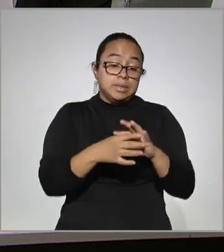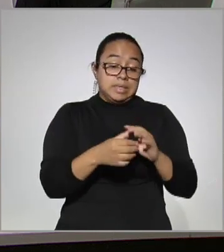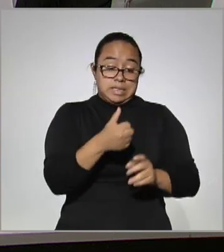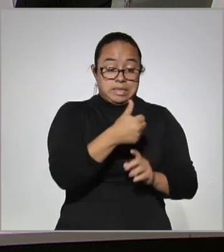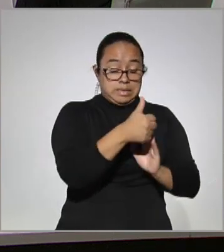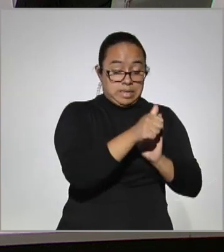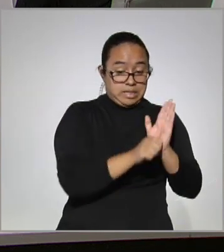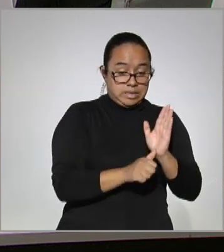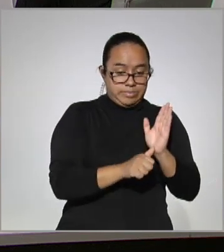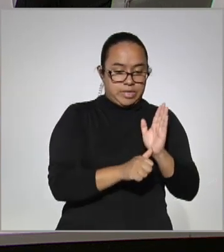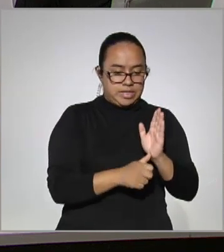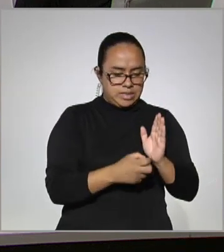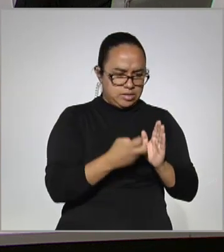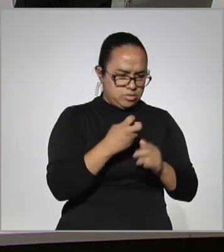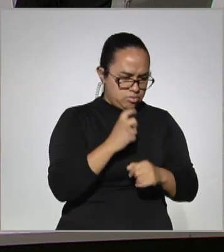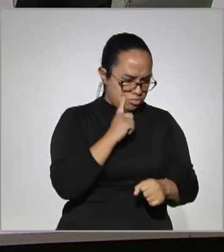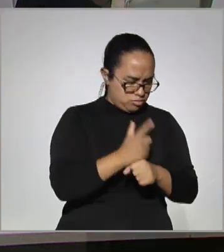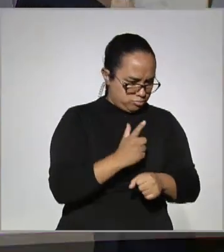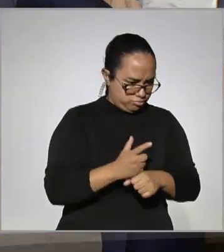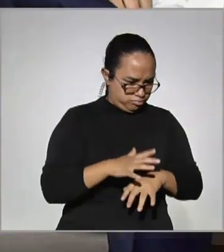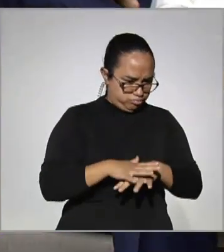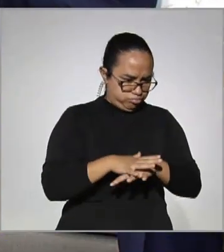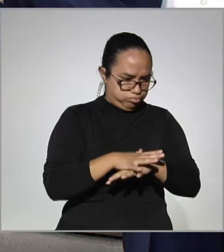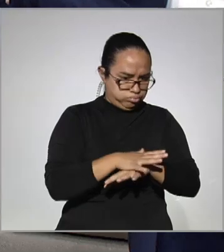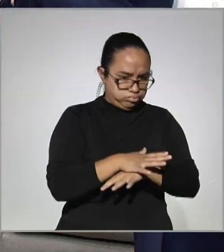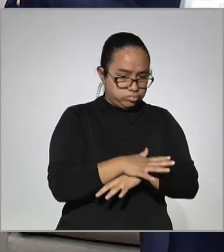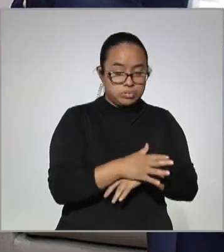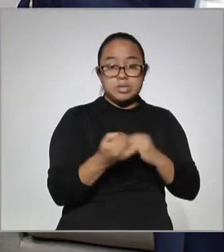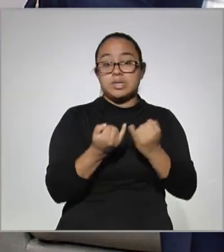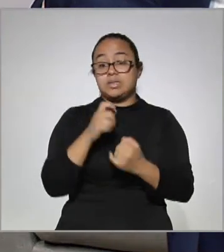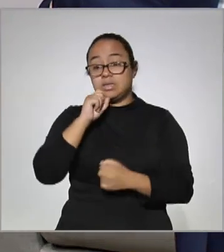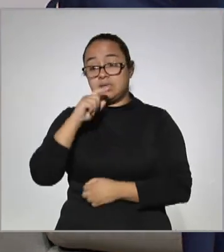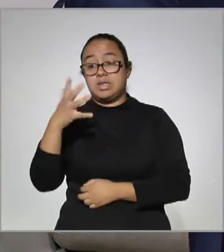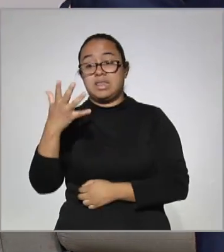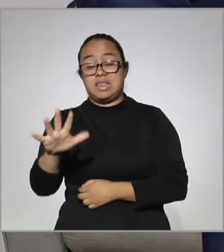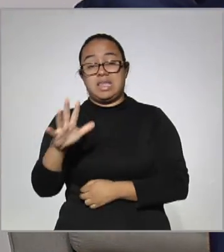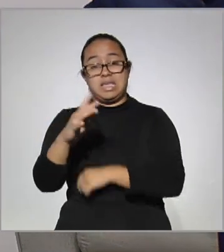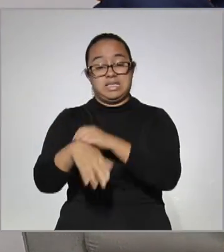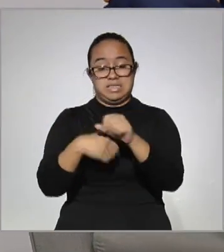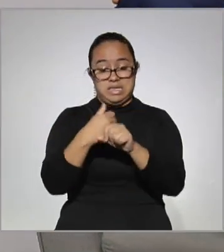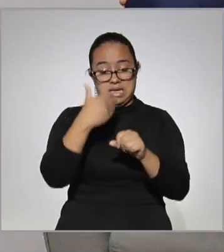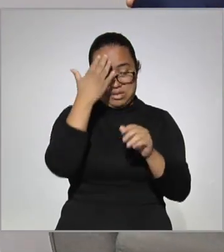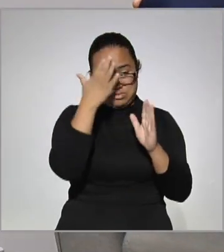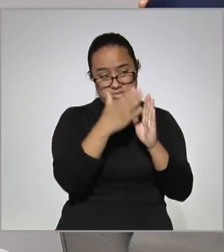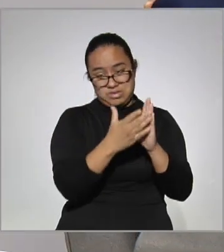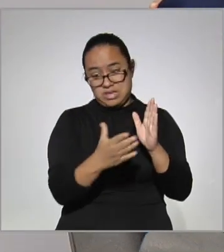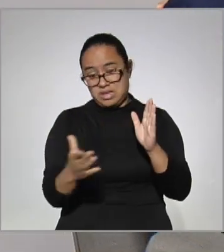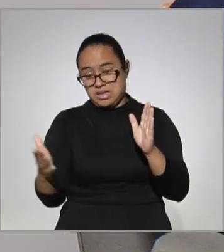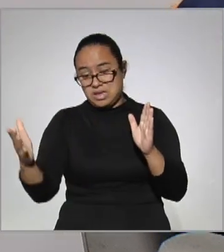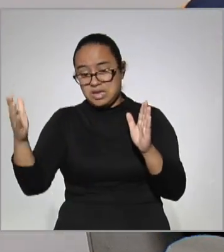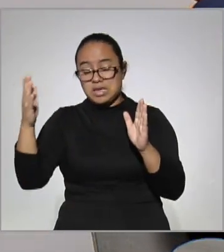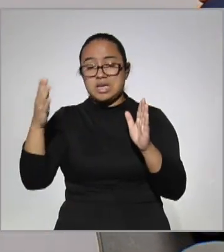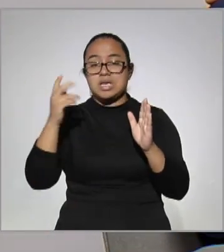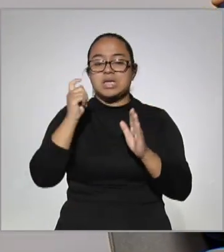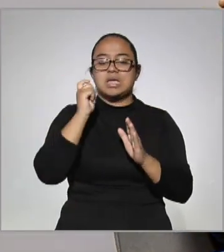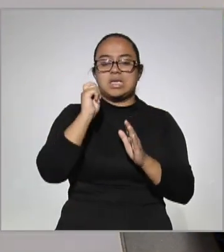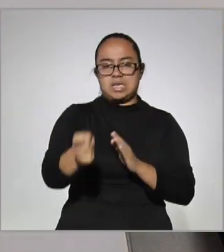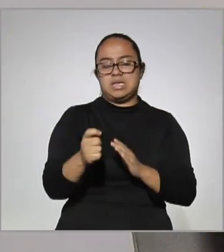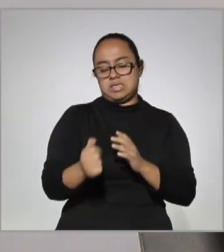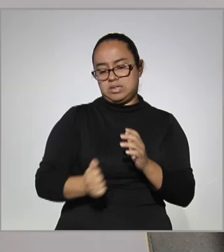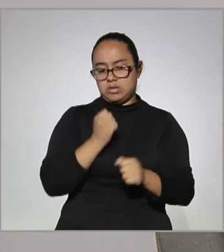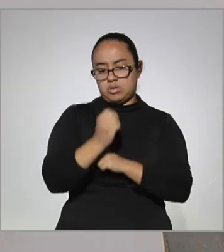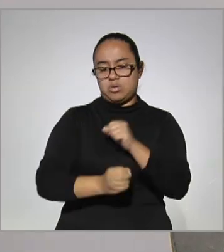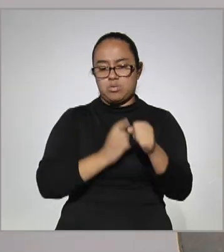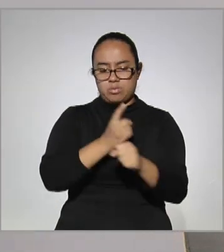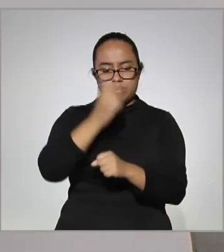6 meses en que empiece a haber una alteración e incluso hasta 10 años, ¿no? Que es como esta ventana de oportunidad que